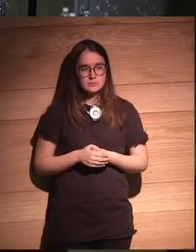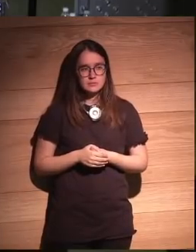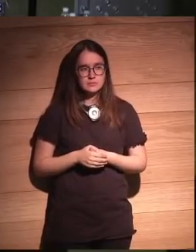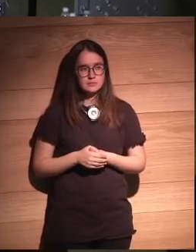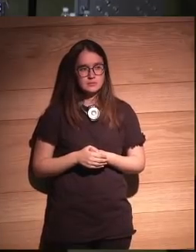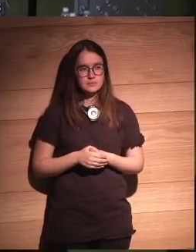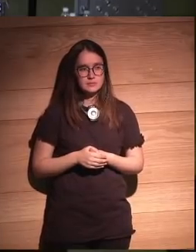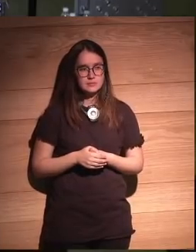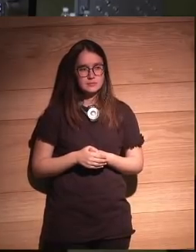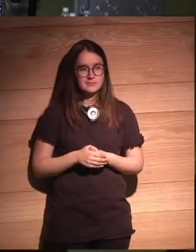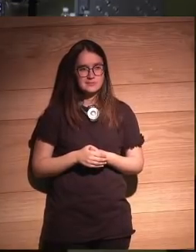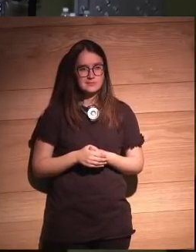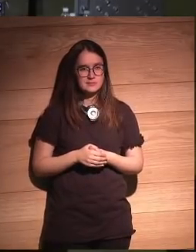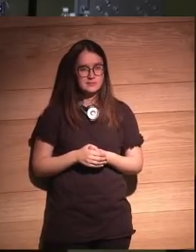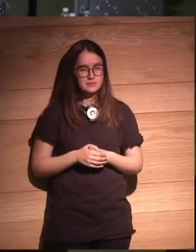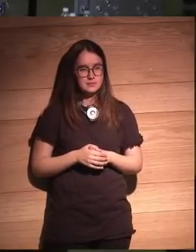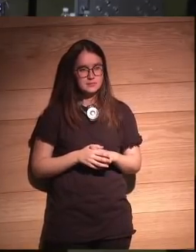Javier,